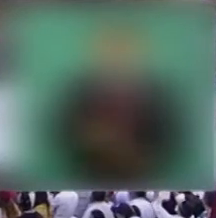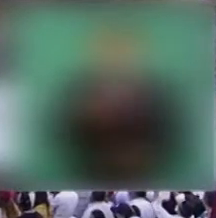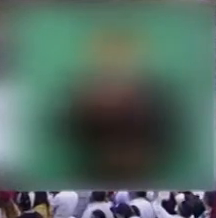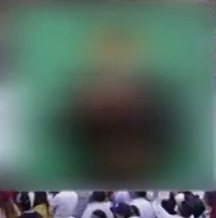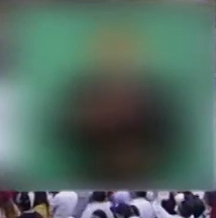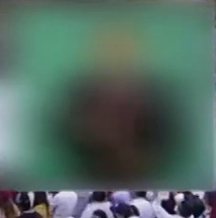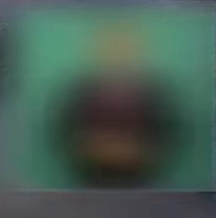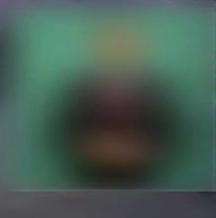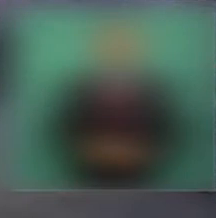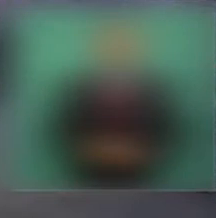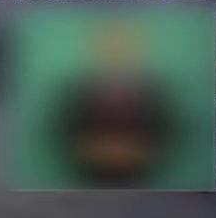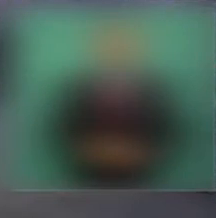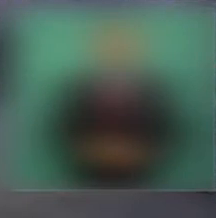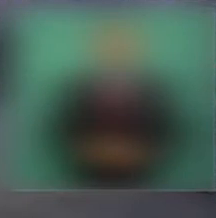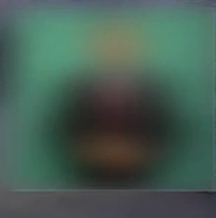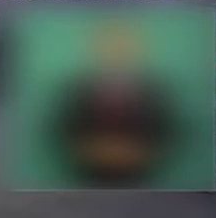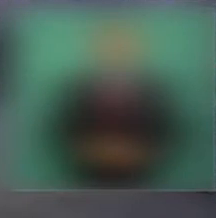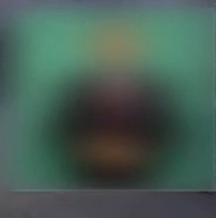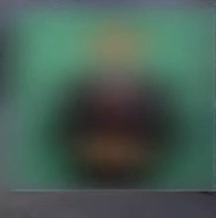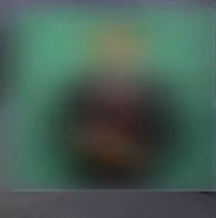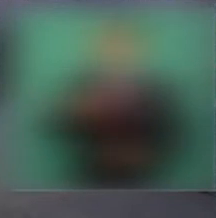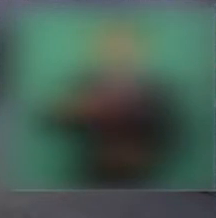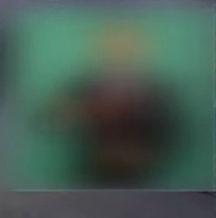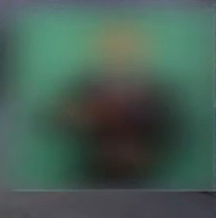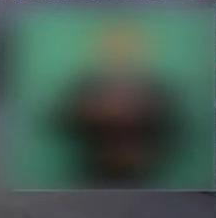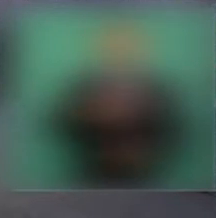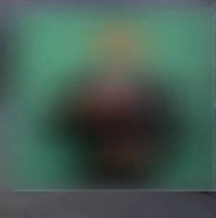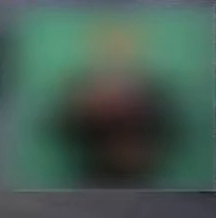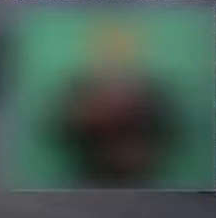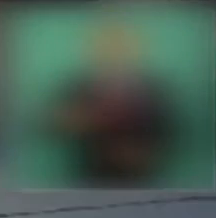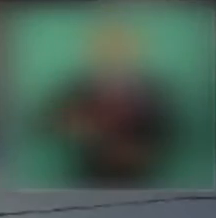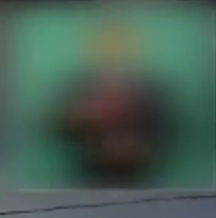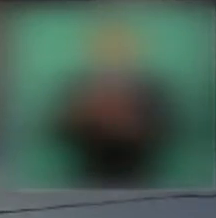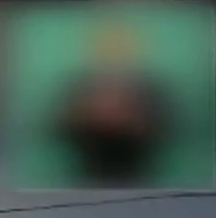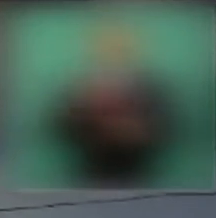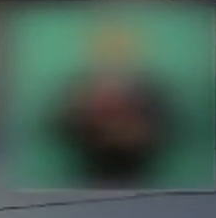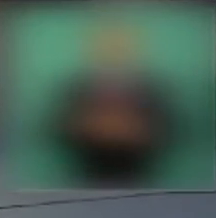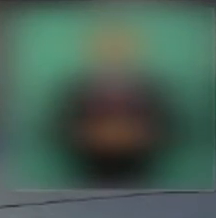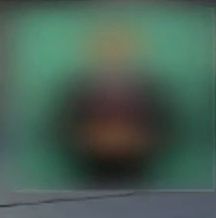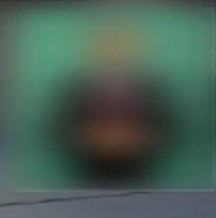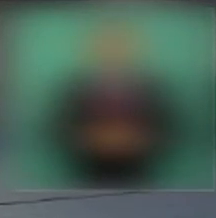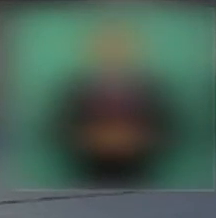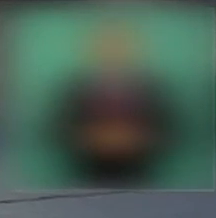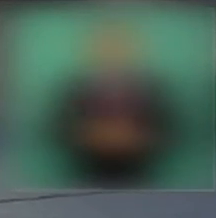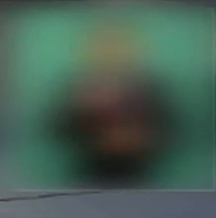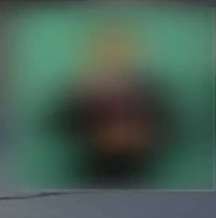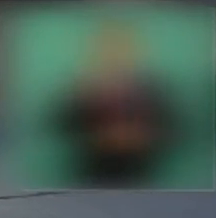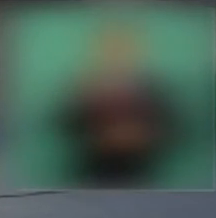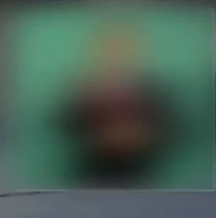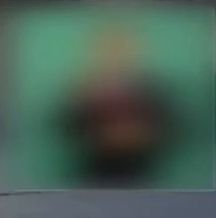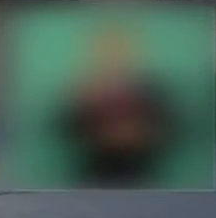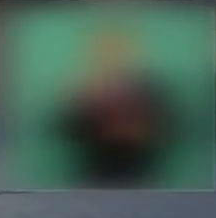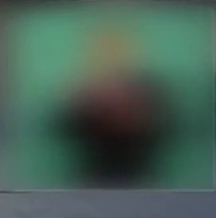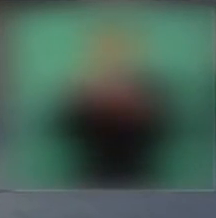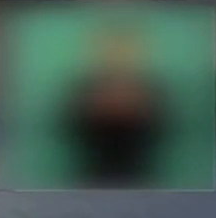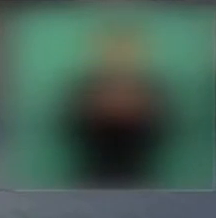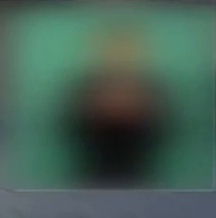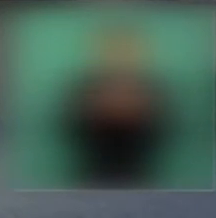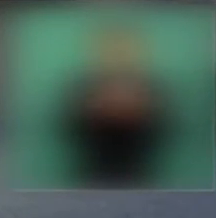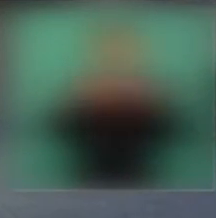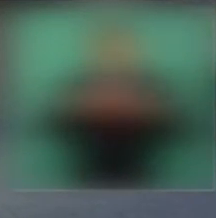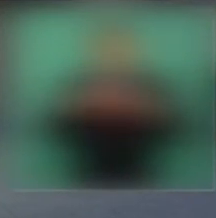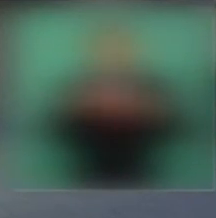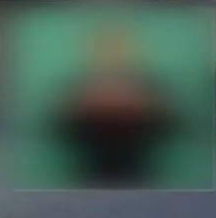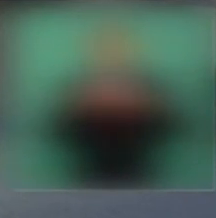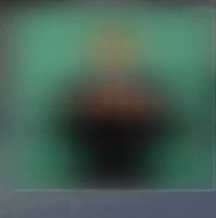En la explanada del Zócalo capitalino de la Ciudad de México, con más de 70.000 asistentes, el presidente de México, Andrés Manuel López Obrador, presentó este miércoles 1 de diciembre un